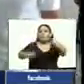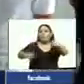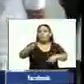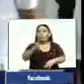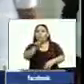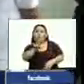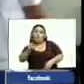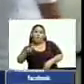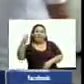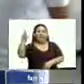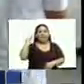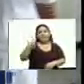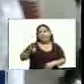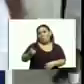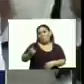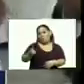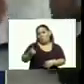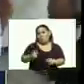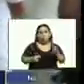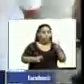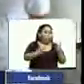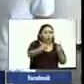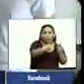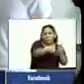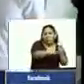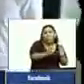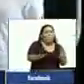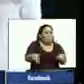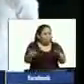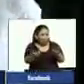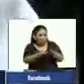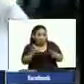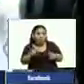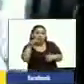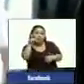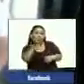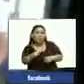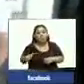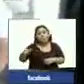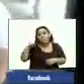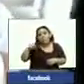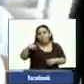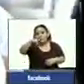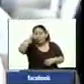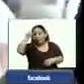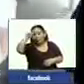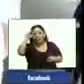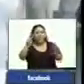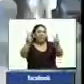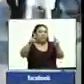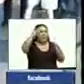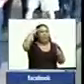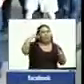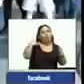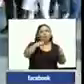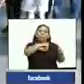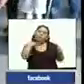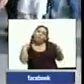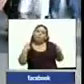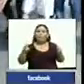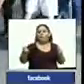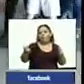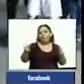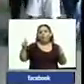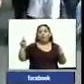11 agentes de la PNC y dos civiles acusados por incumplimiento de deberes en torno al feminicidio de Carla Ayala. Está